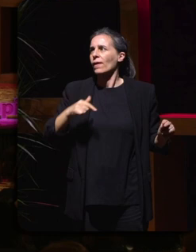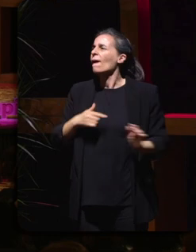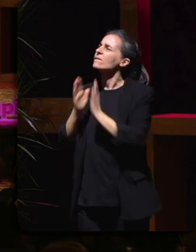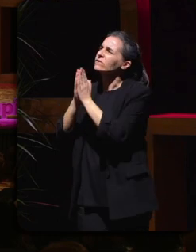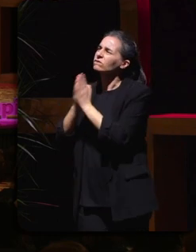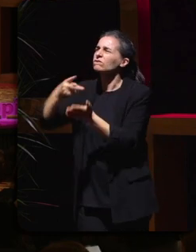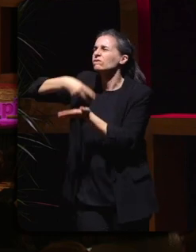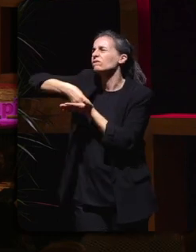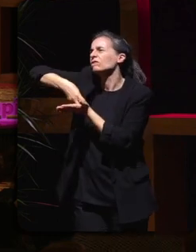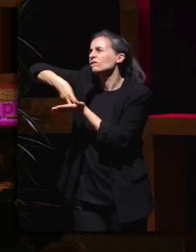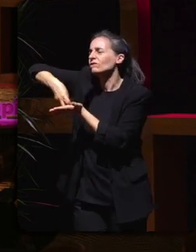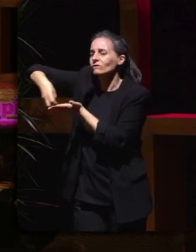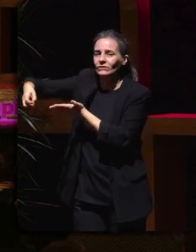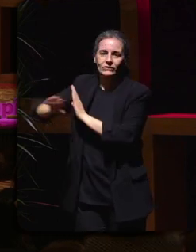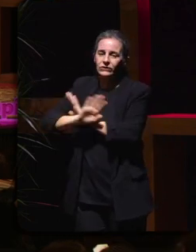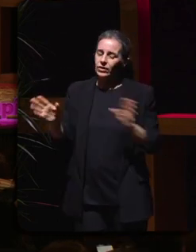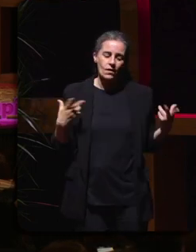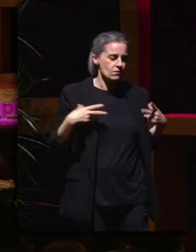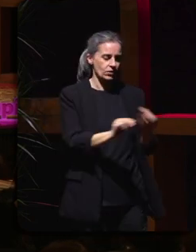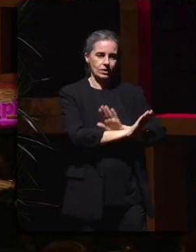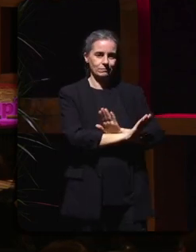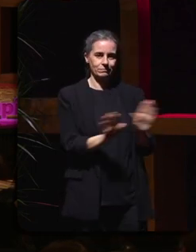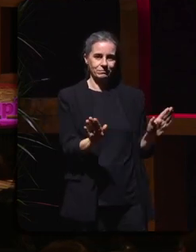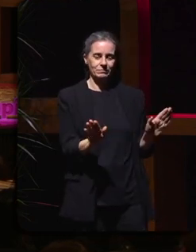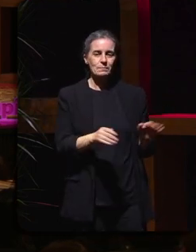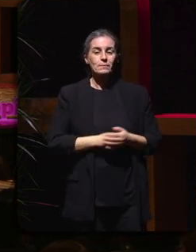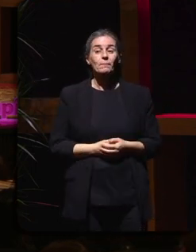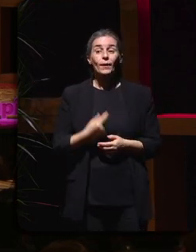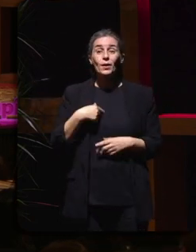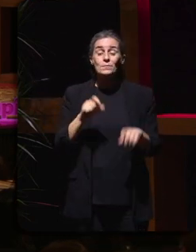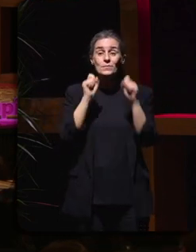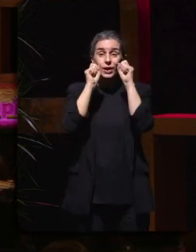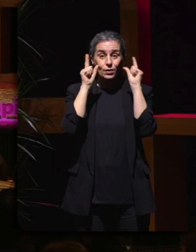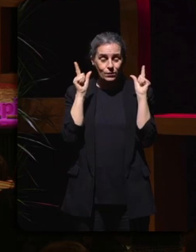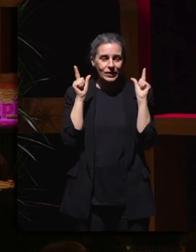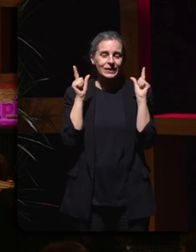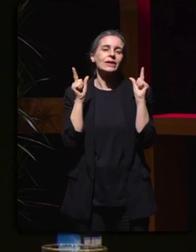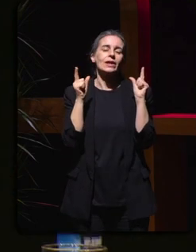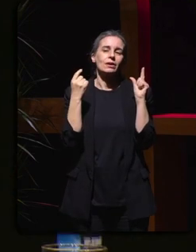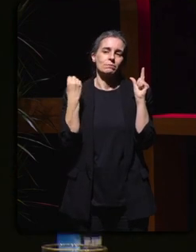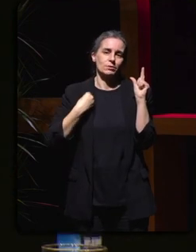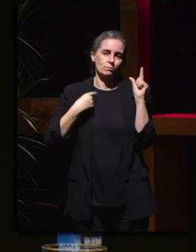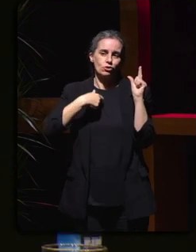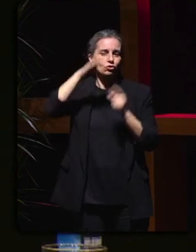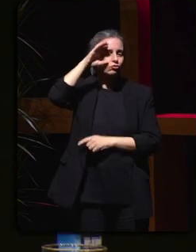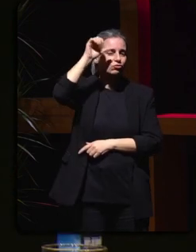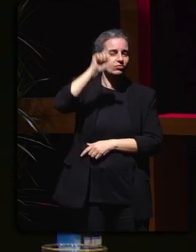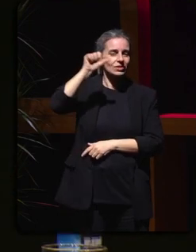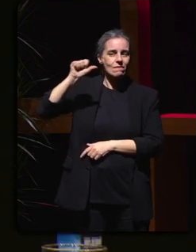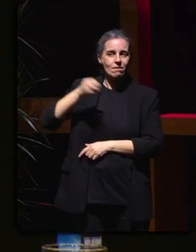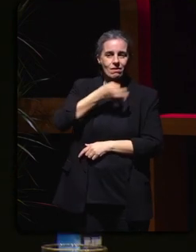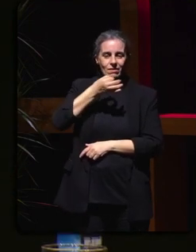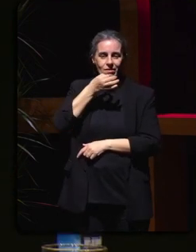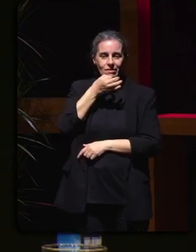por toda la casa ya se había terminado me he dado cuenta mientras escuchaba la ponencia